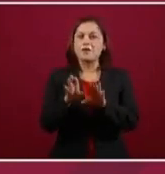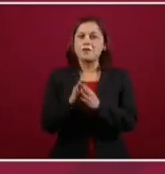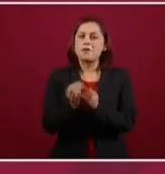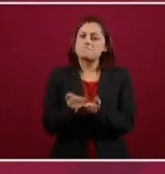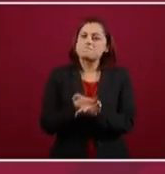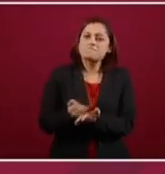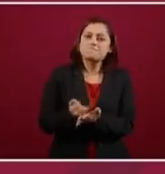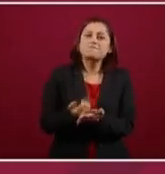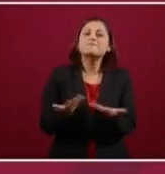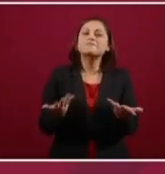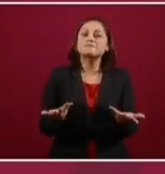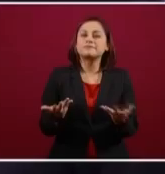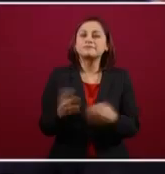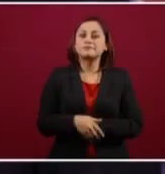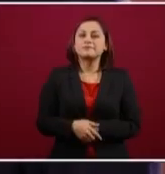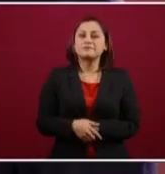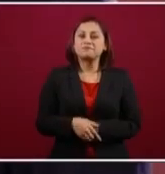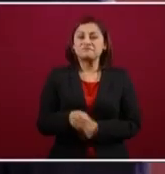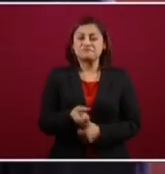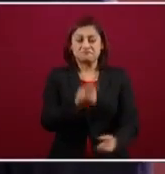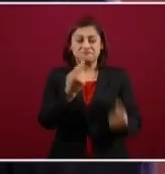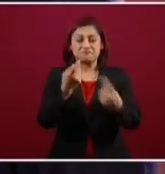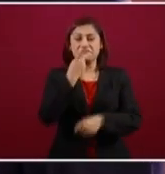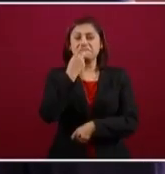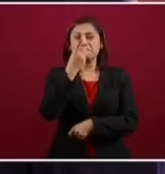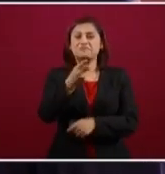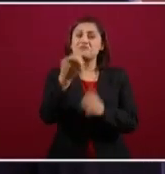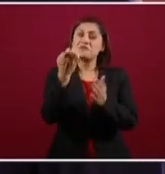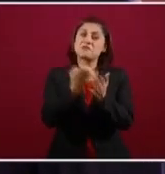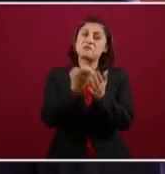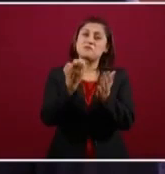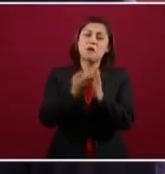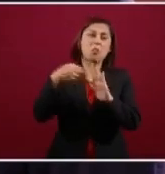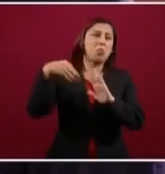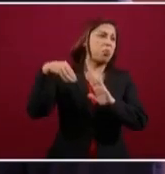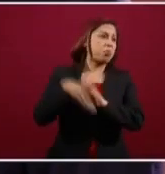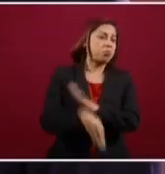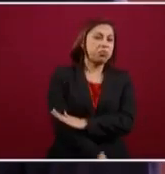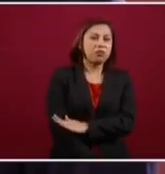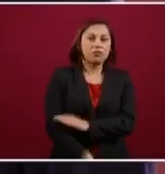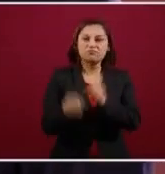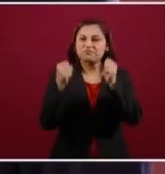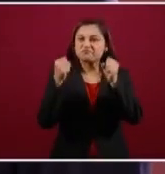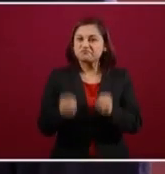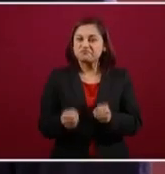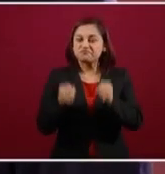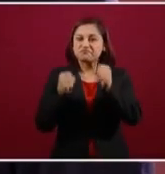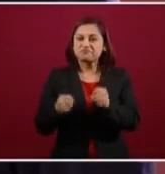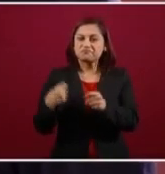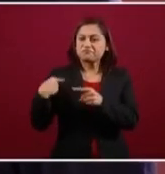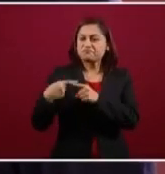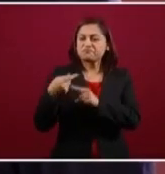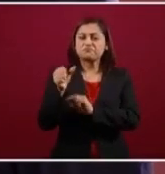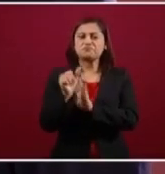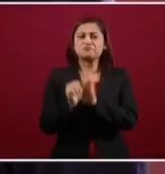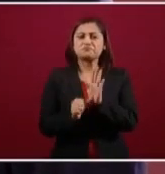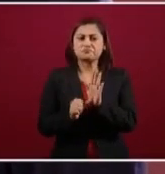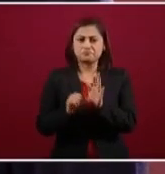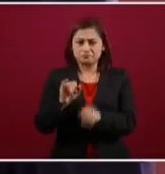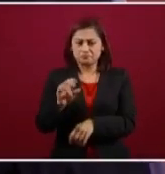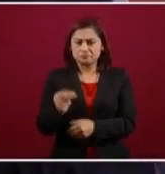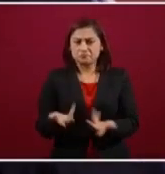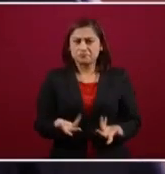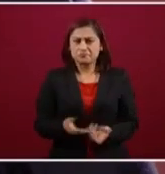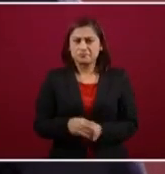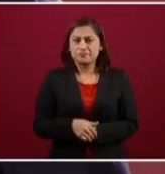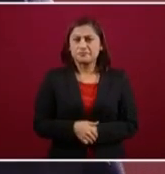Que se iba a caer la economía en este último trimestre.